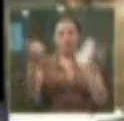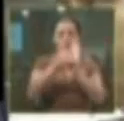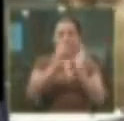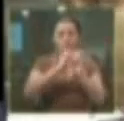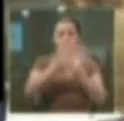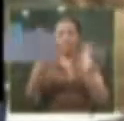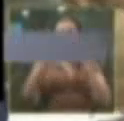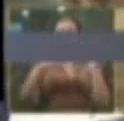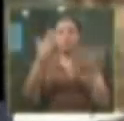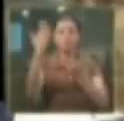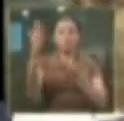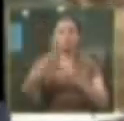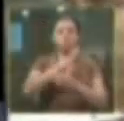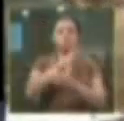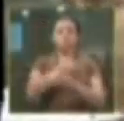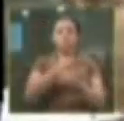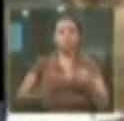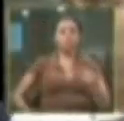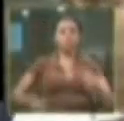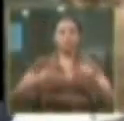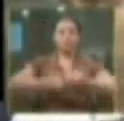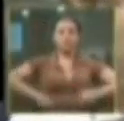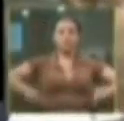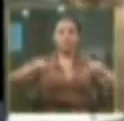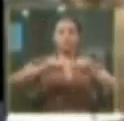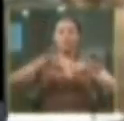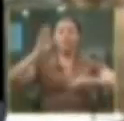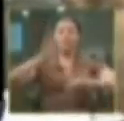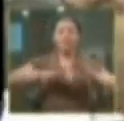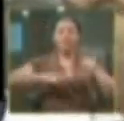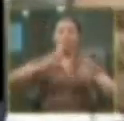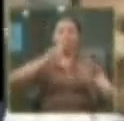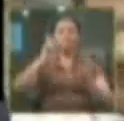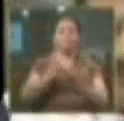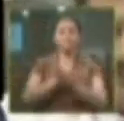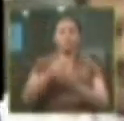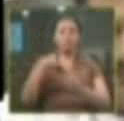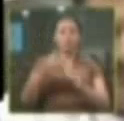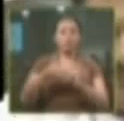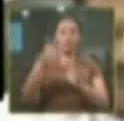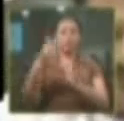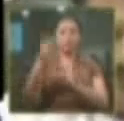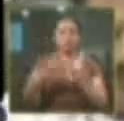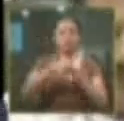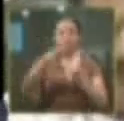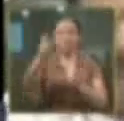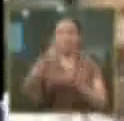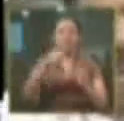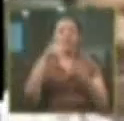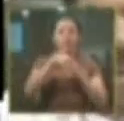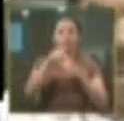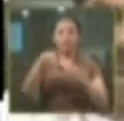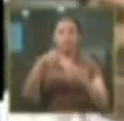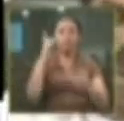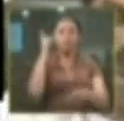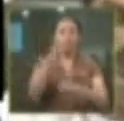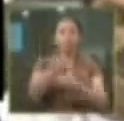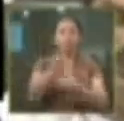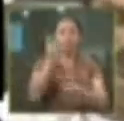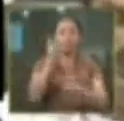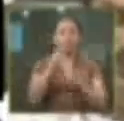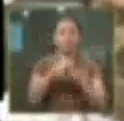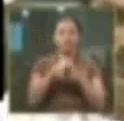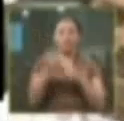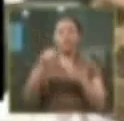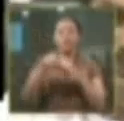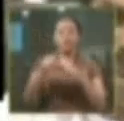ha expuesto el señor presidente de la Asamblea, que realmente lo que vamos a aprobar en este mandato, perdón,